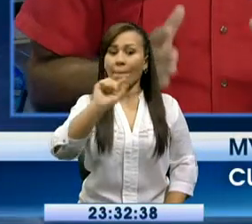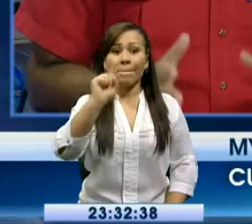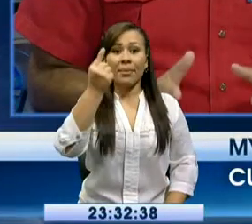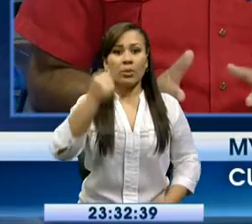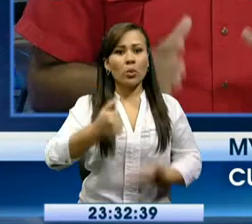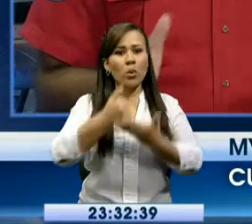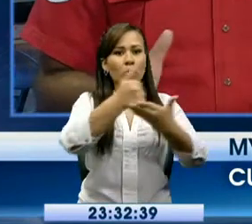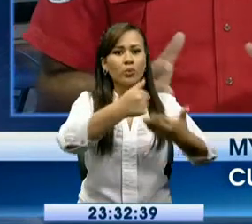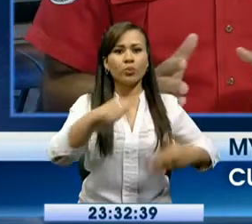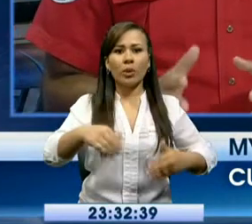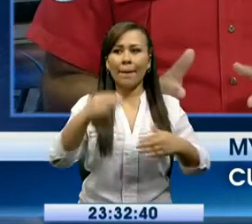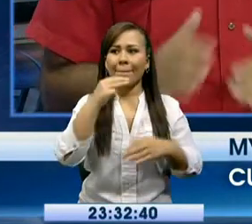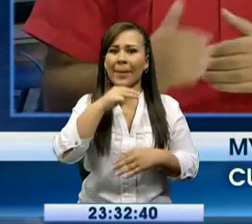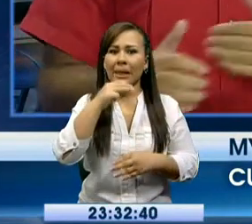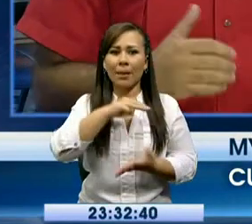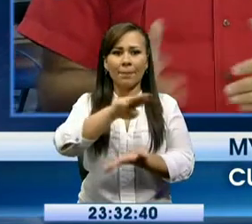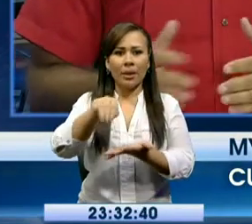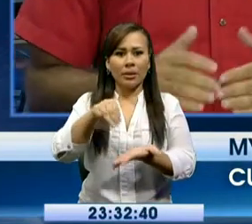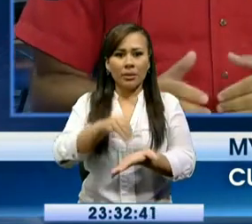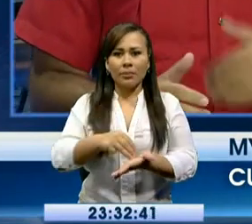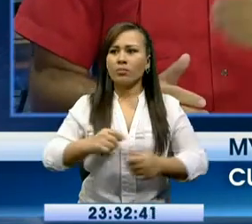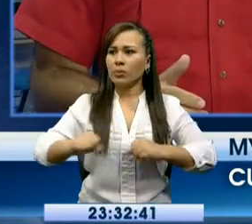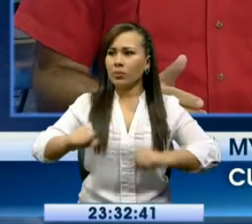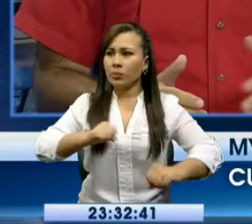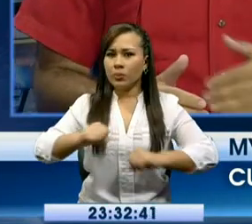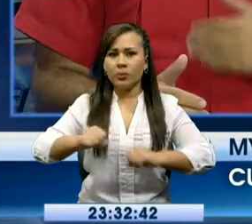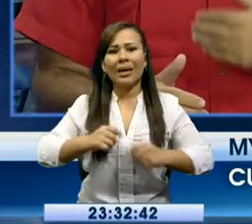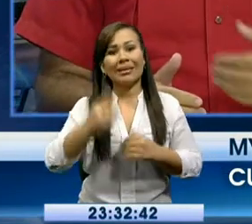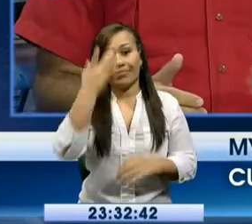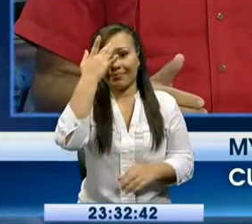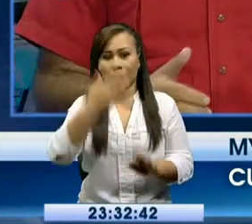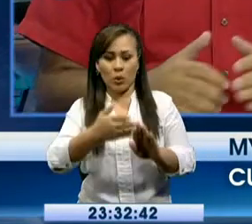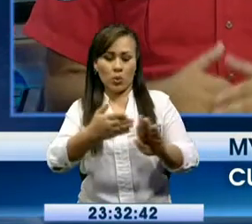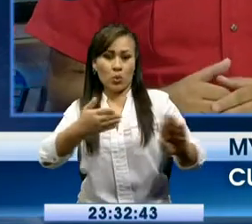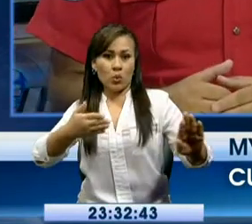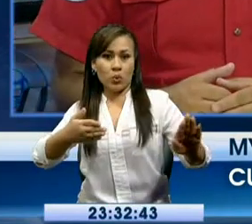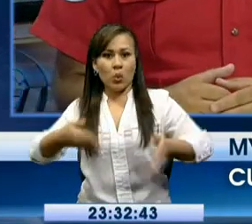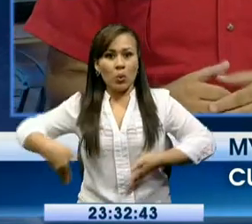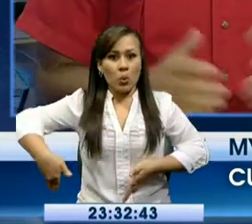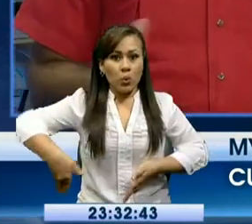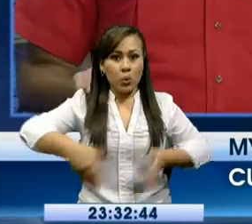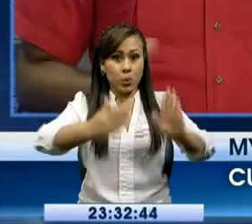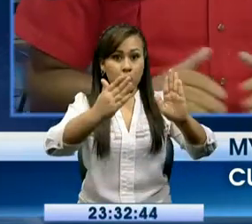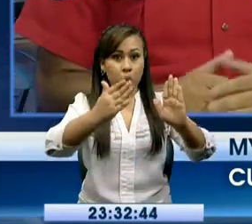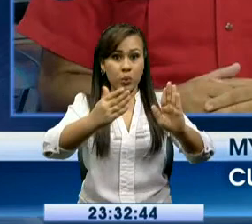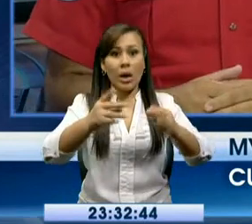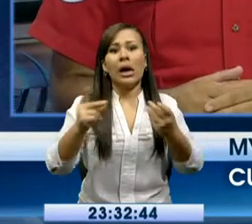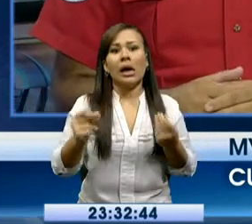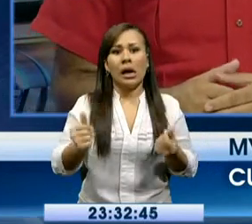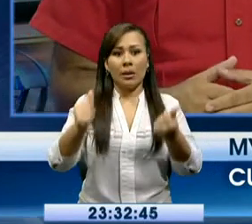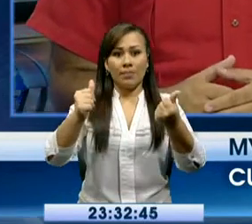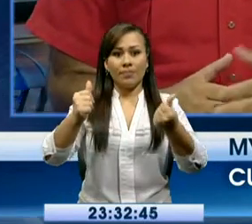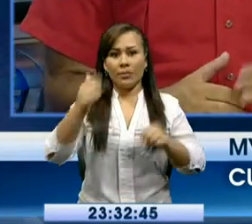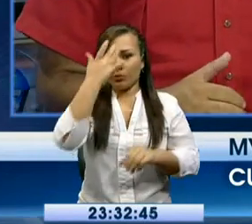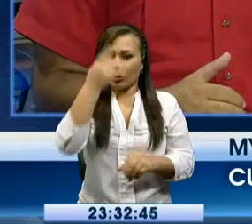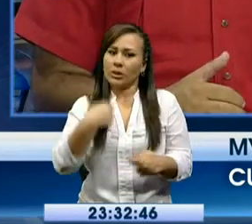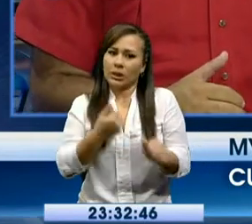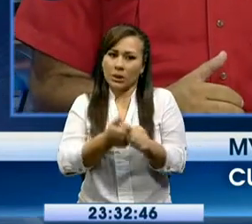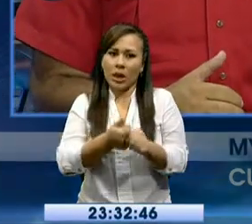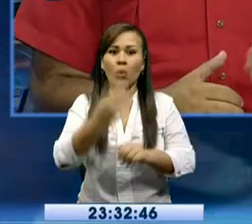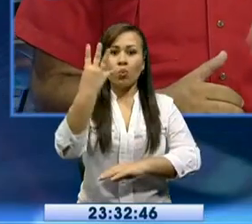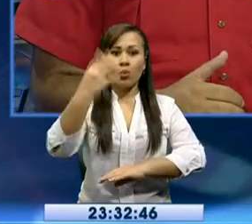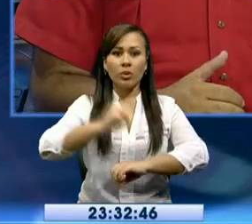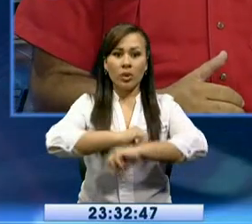en llegar, probablemente a Manabí, obviamente por la distancia de la vía, pudimos llegar rápidamente, y nosotros ya a 4 de la mañana,